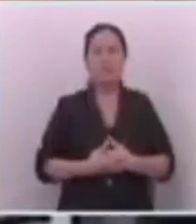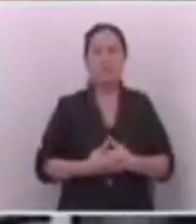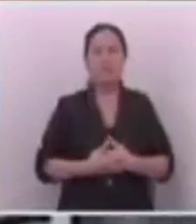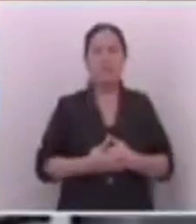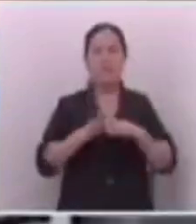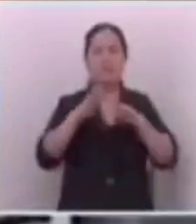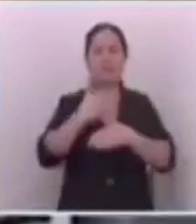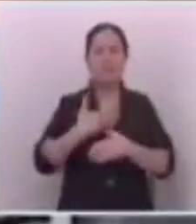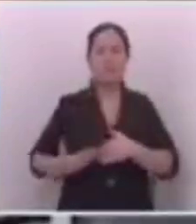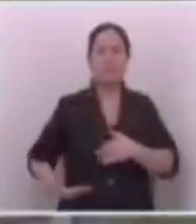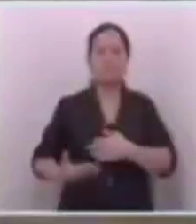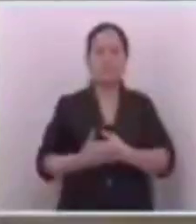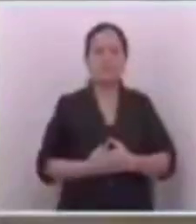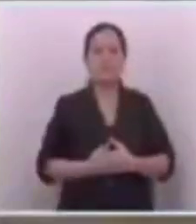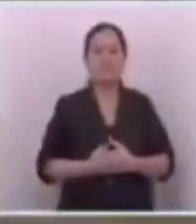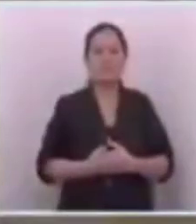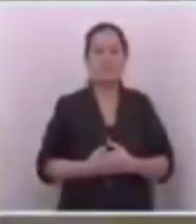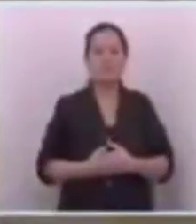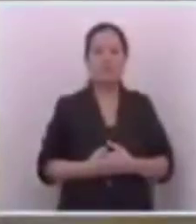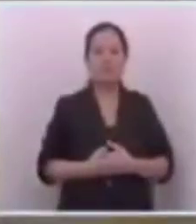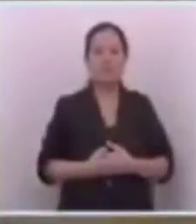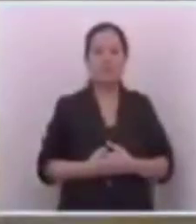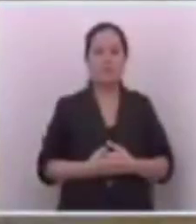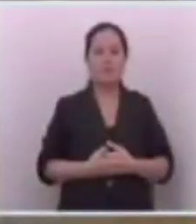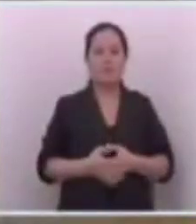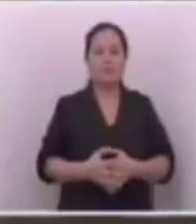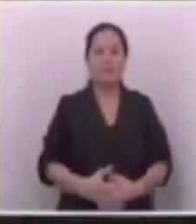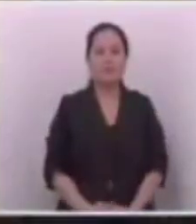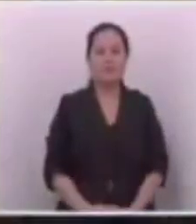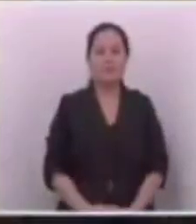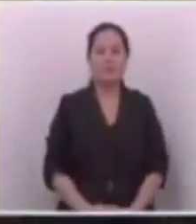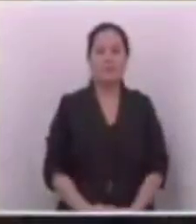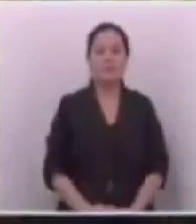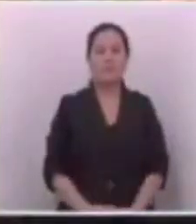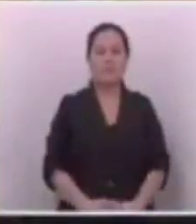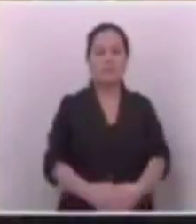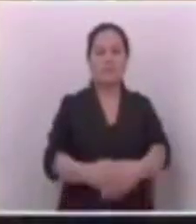Gracias, presidente. Muchas gracias, diputada.